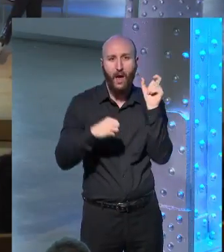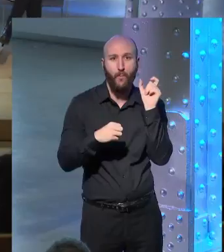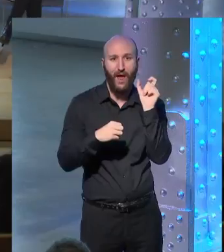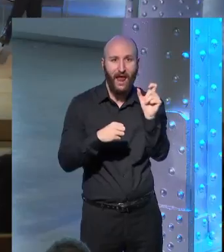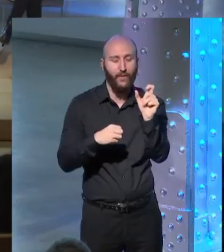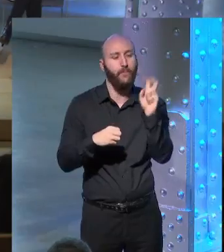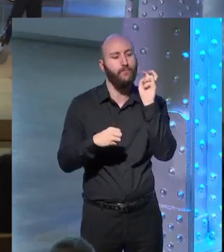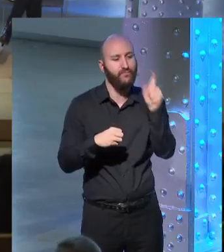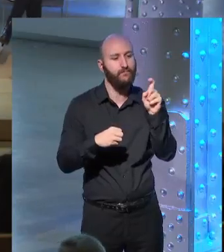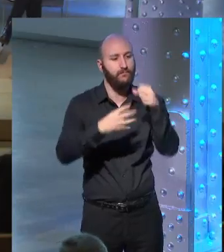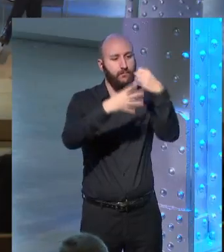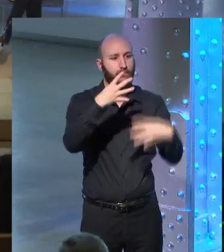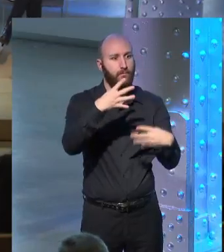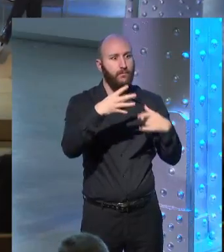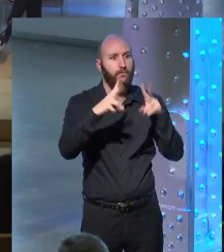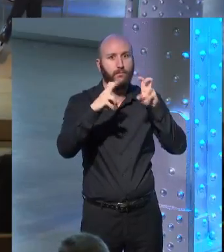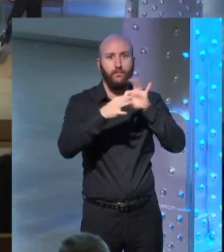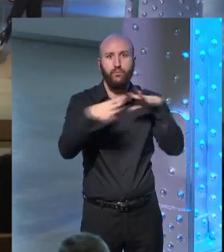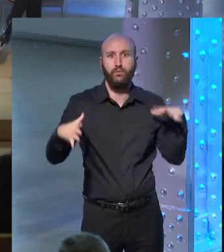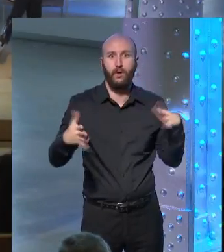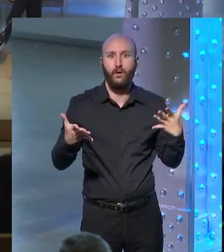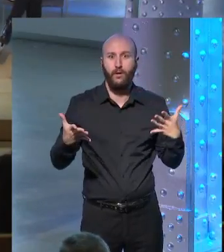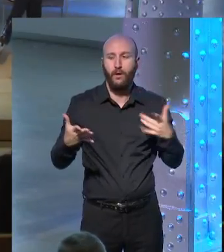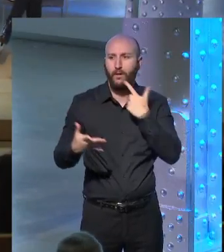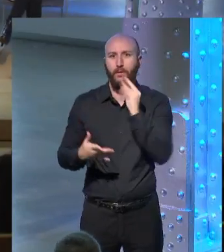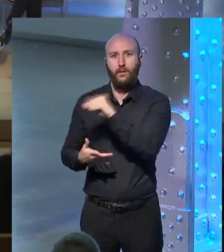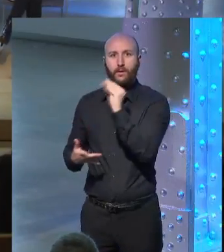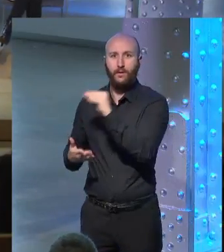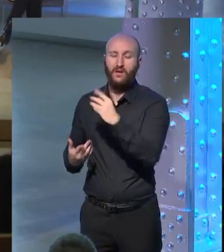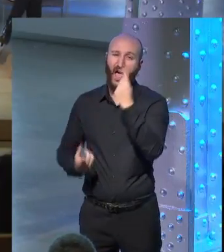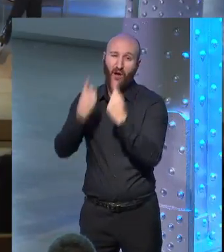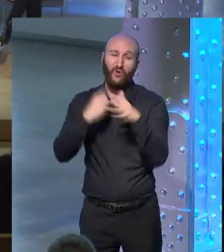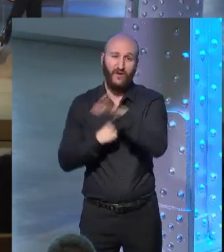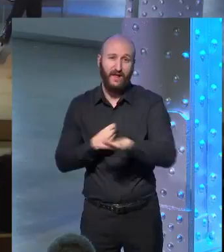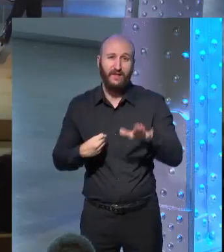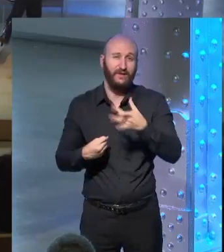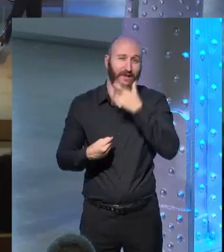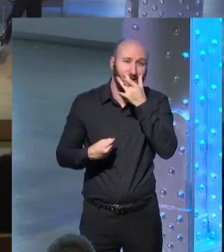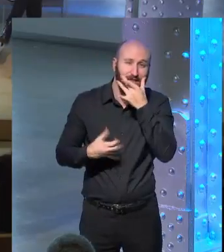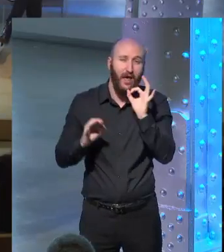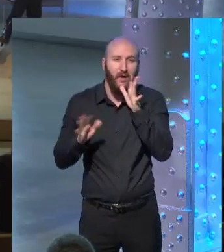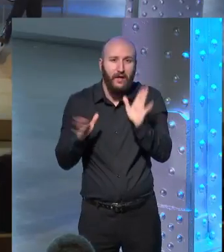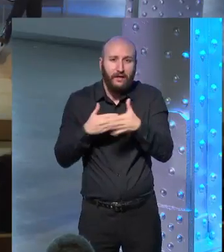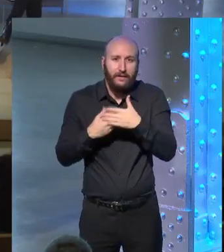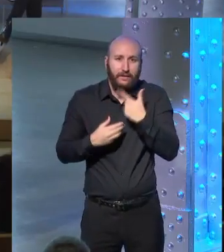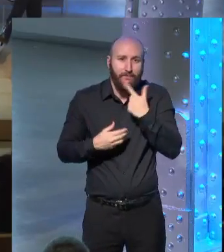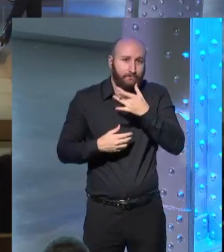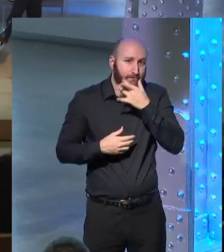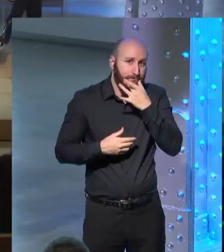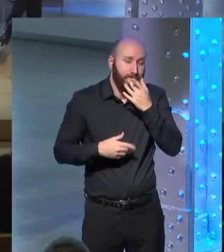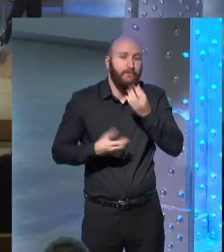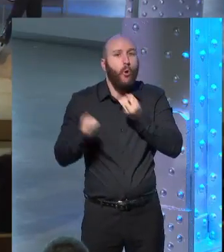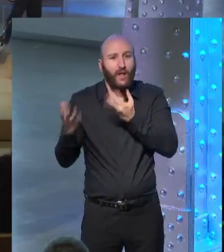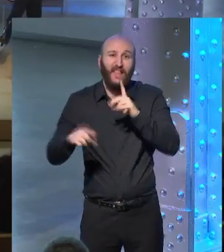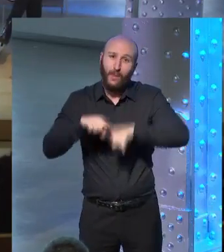que tú estabas buscando, lo comentarás. Habrá niños que son más extrovertidos, otros son más introvertidos, pero ahí está un poco el pesquis